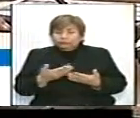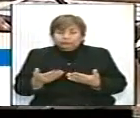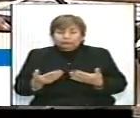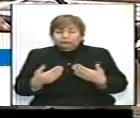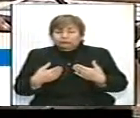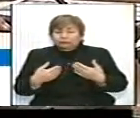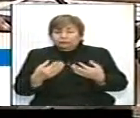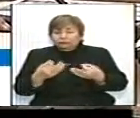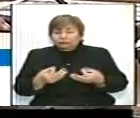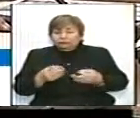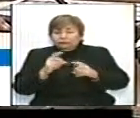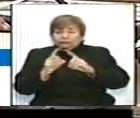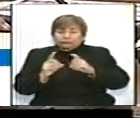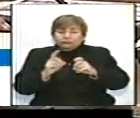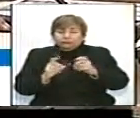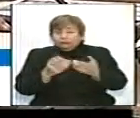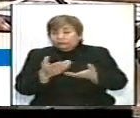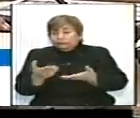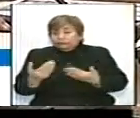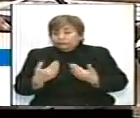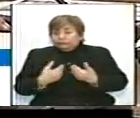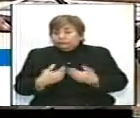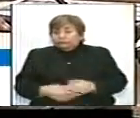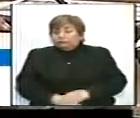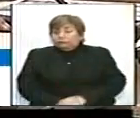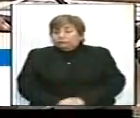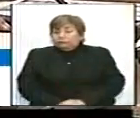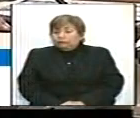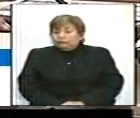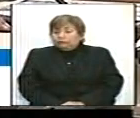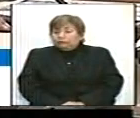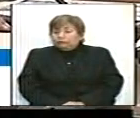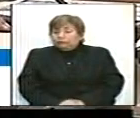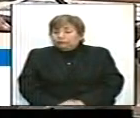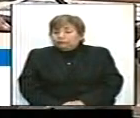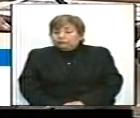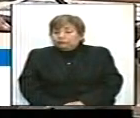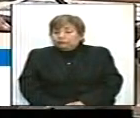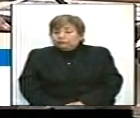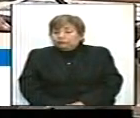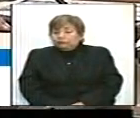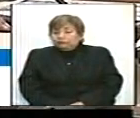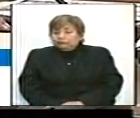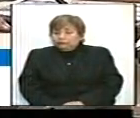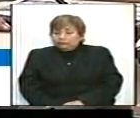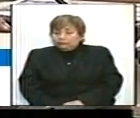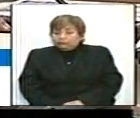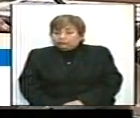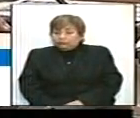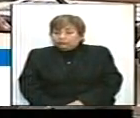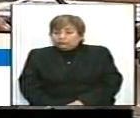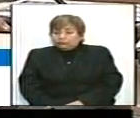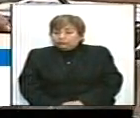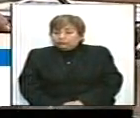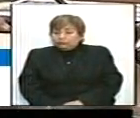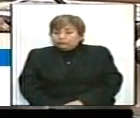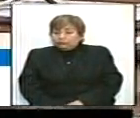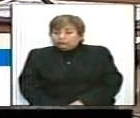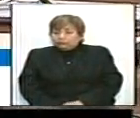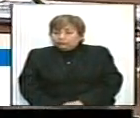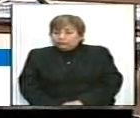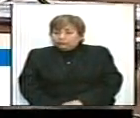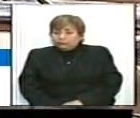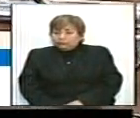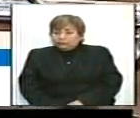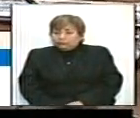atentos a las preguntas que puedan tener para poder dar respuesta. Bueno, gracias, profesor